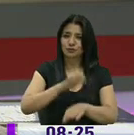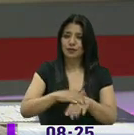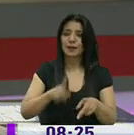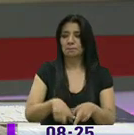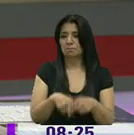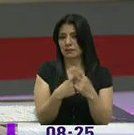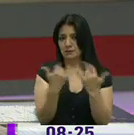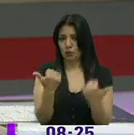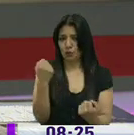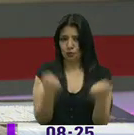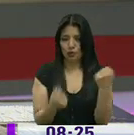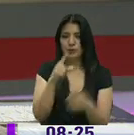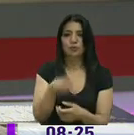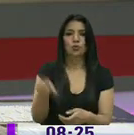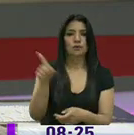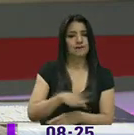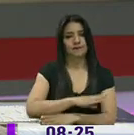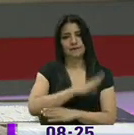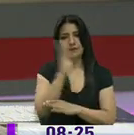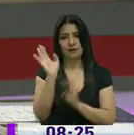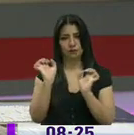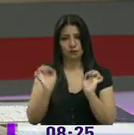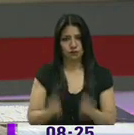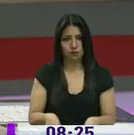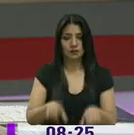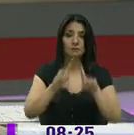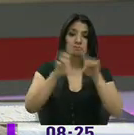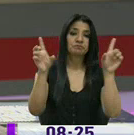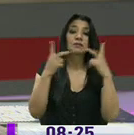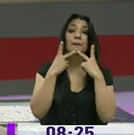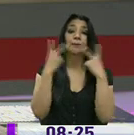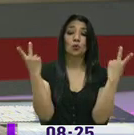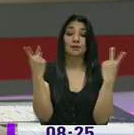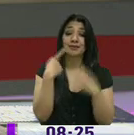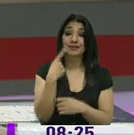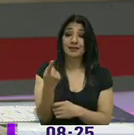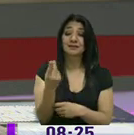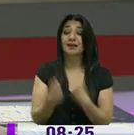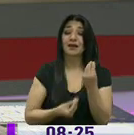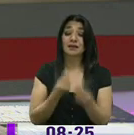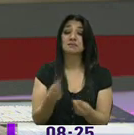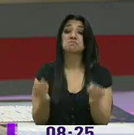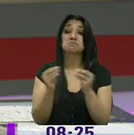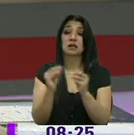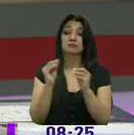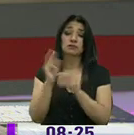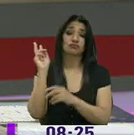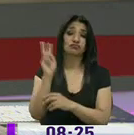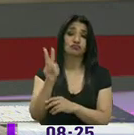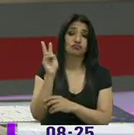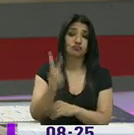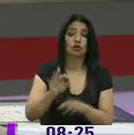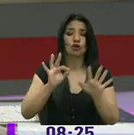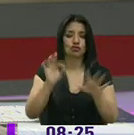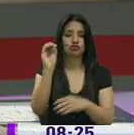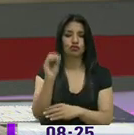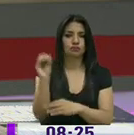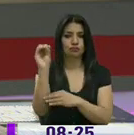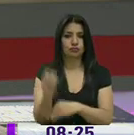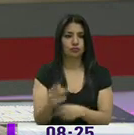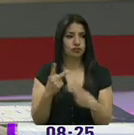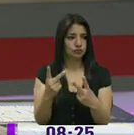medida hoy no circula según la empresa pública de pasajeros para cubrir esta demanda la flota aumentó en un 8%